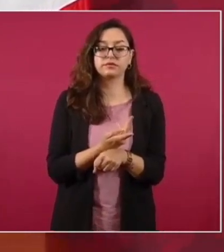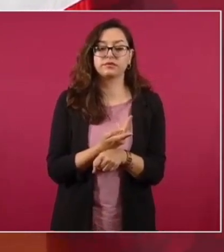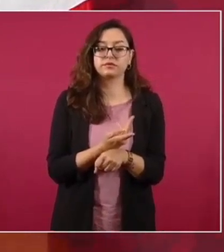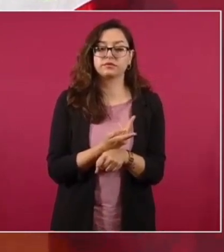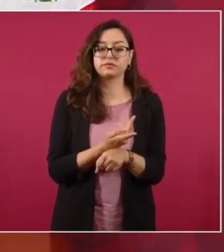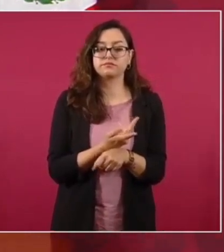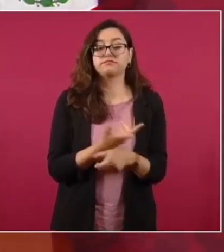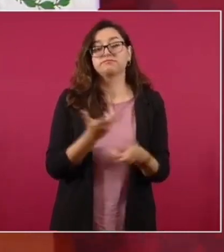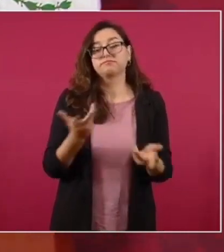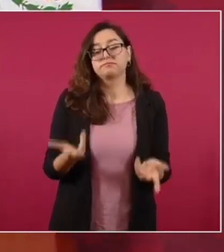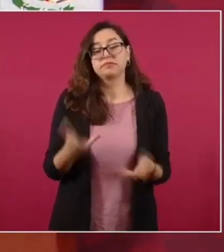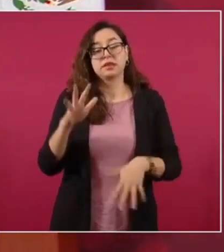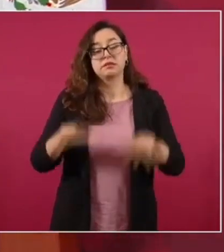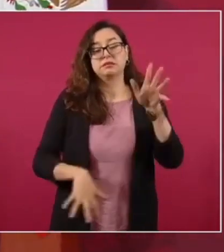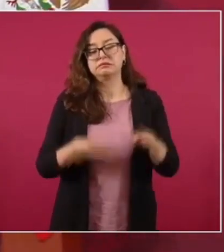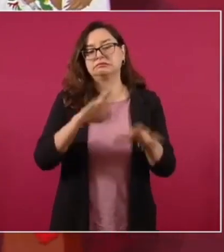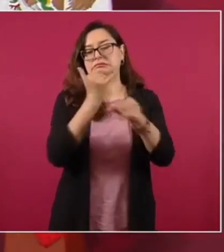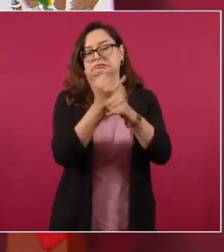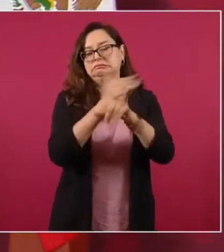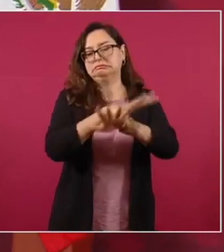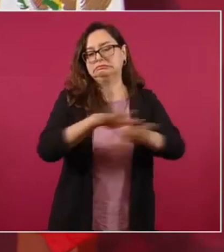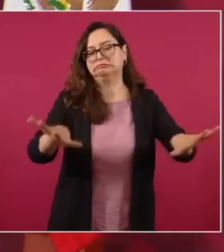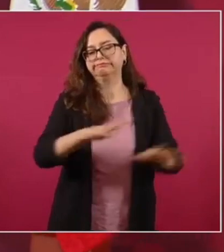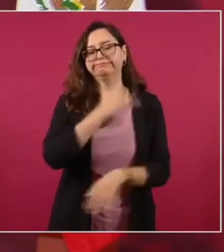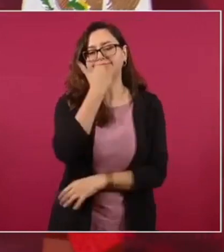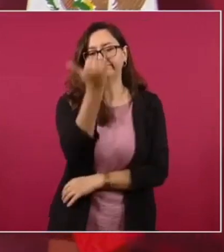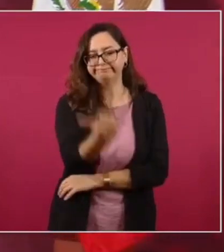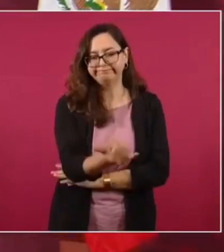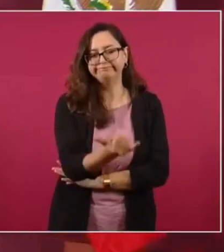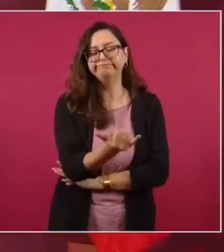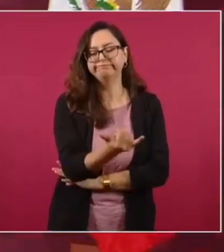una desinformación,